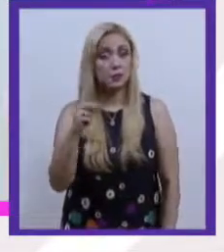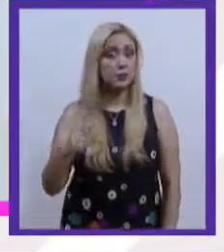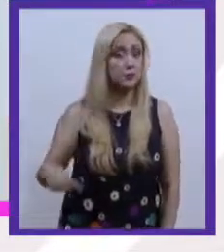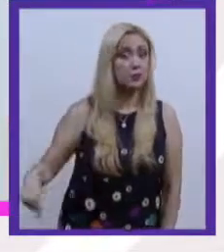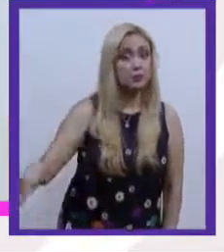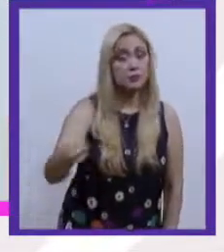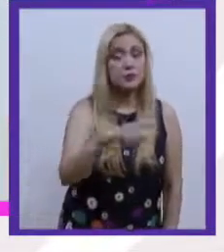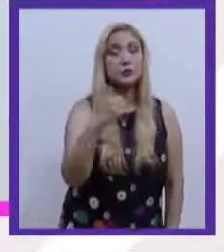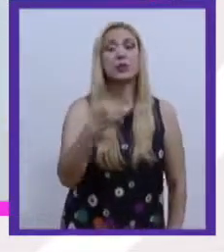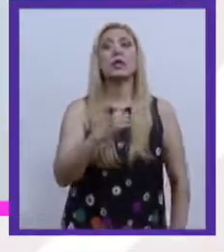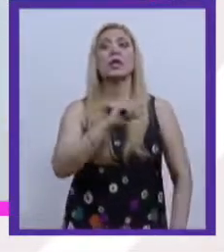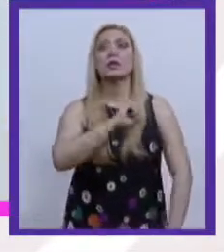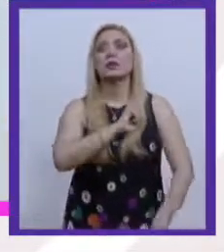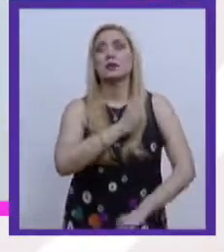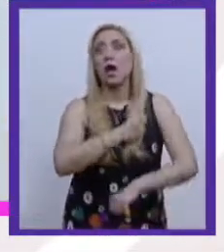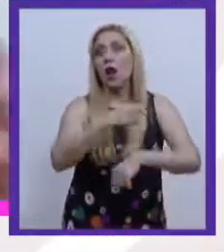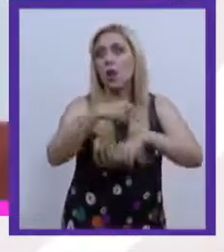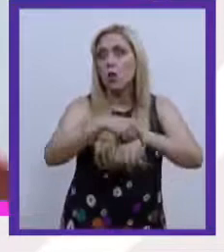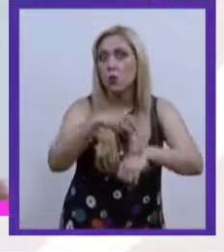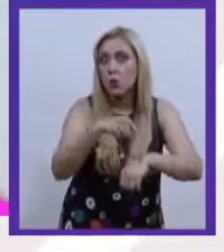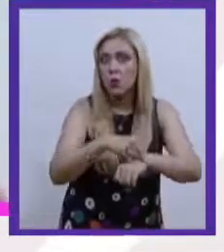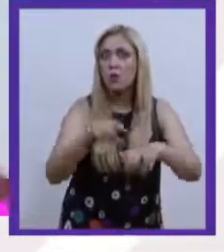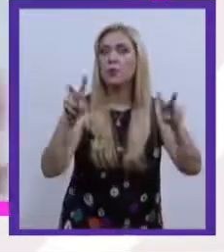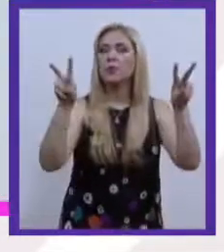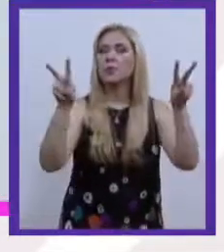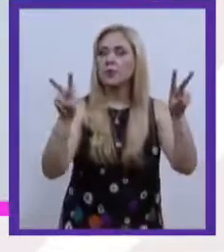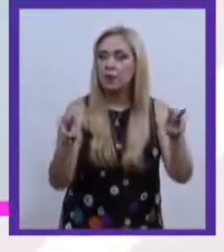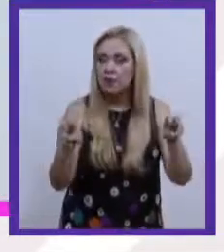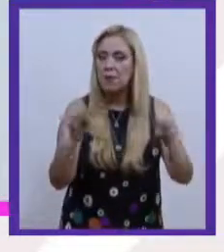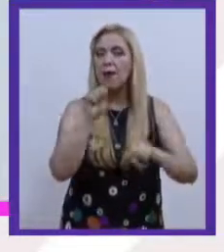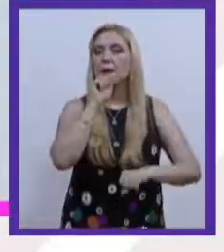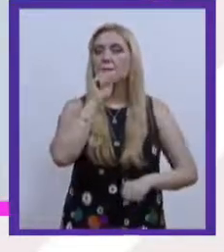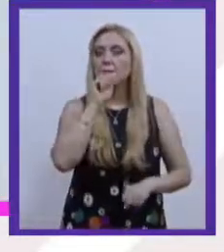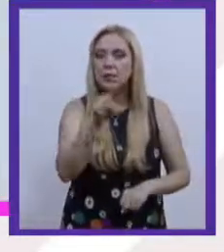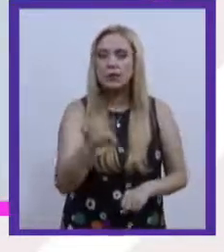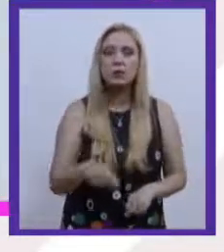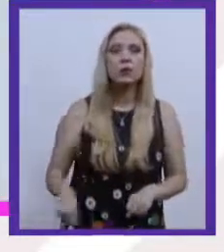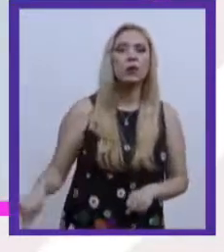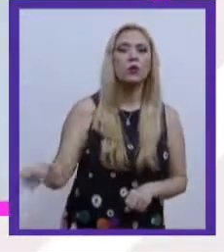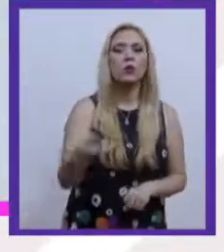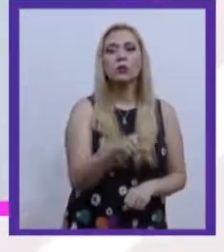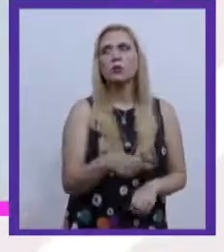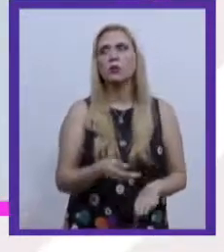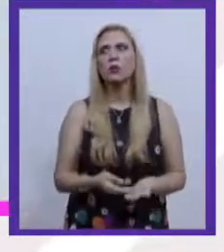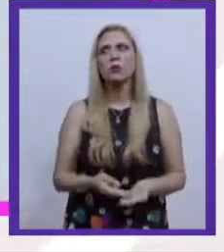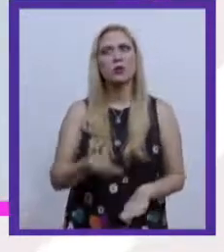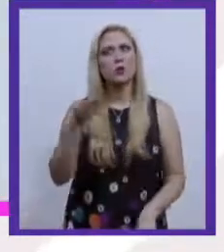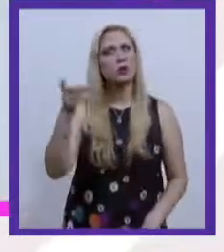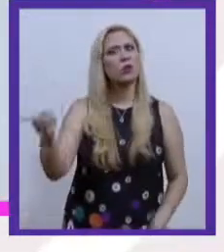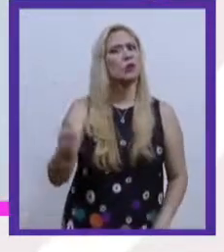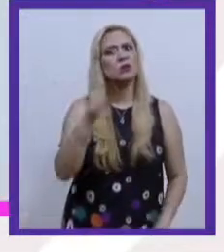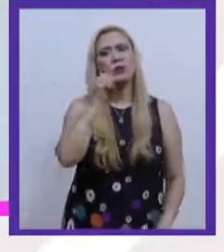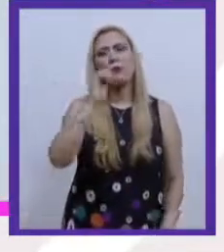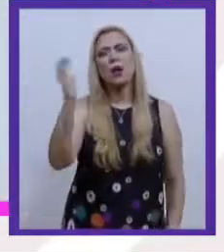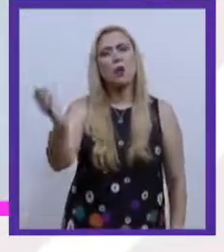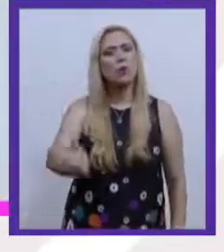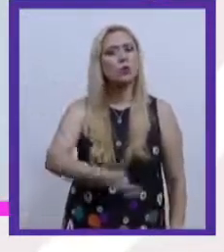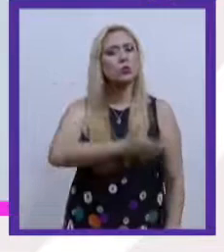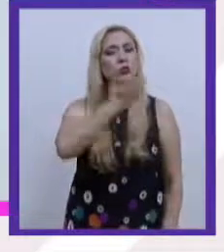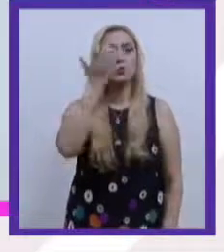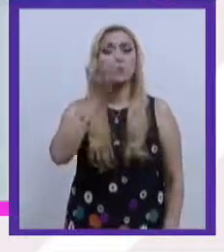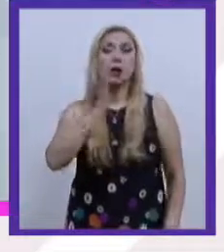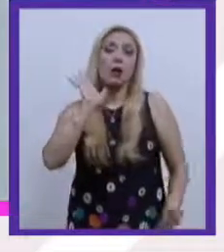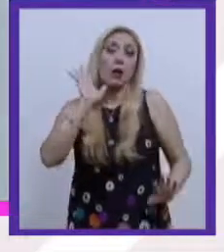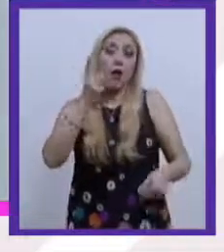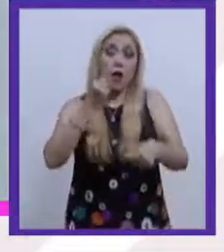de la salud, ¿no? Todo el tema de salud, el sistema de salud está muy acostumbrado a decir, llévate